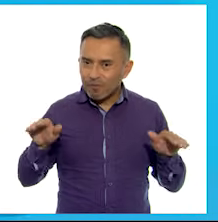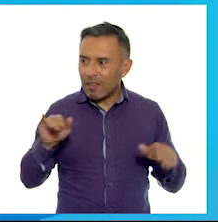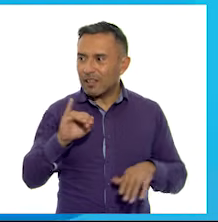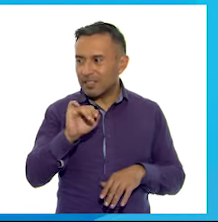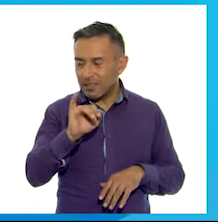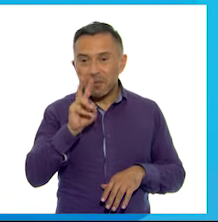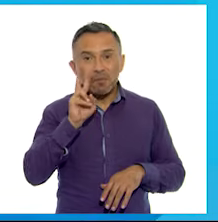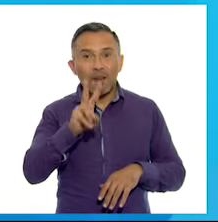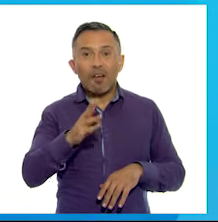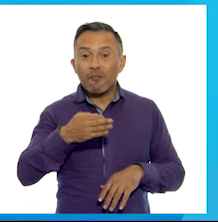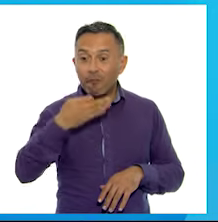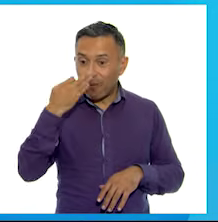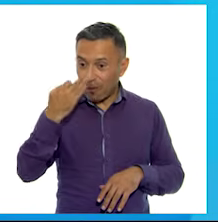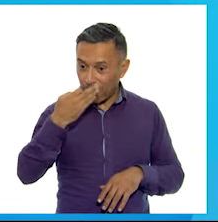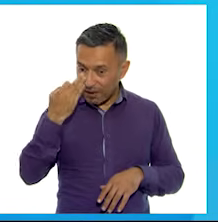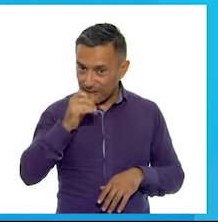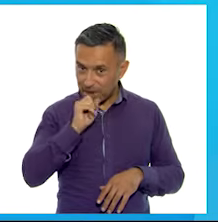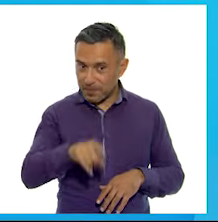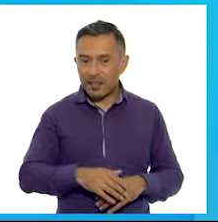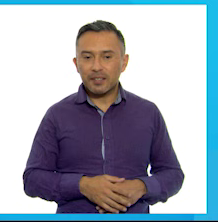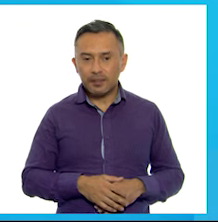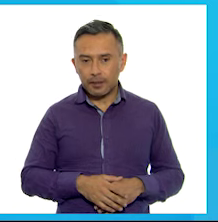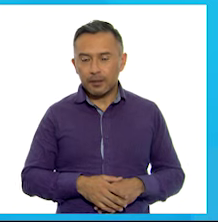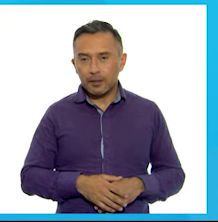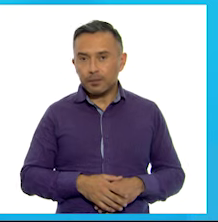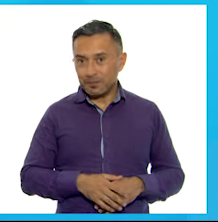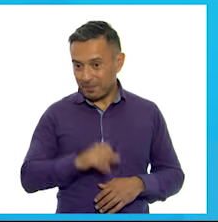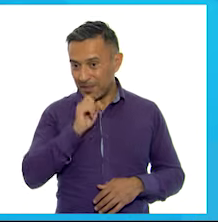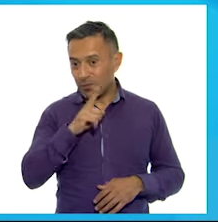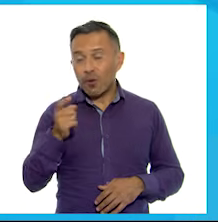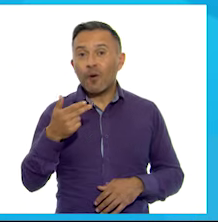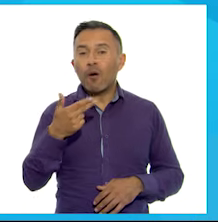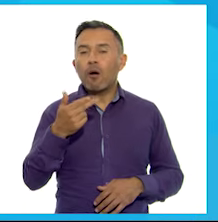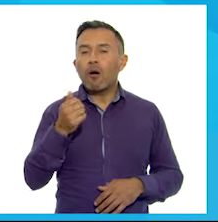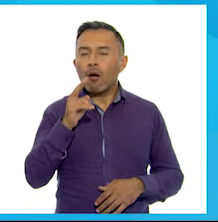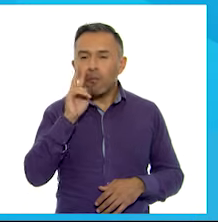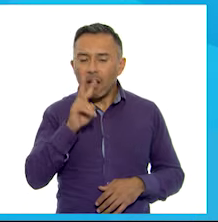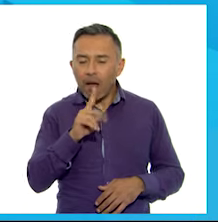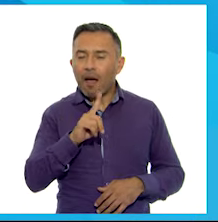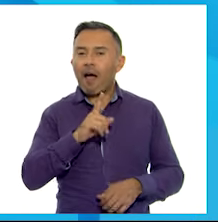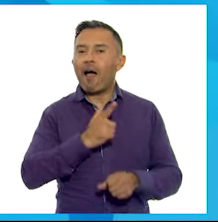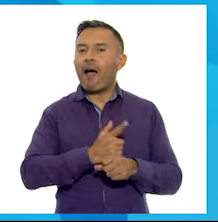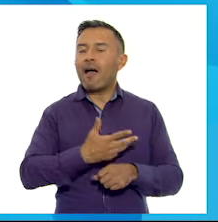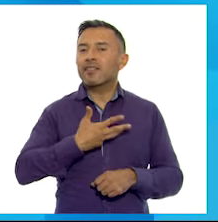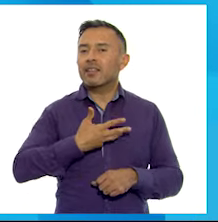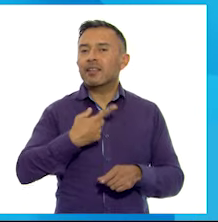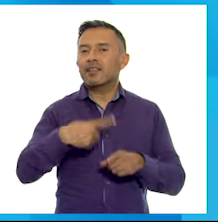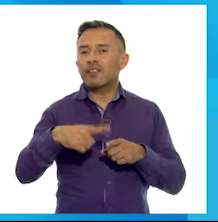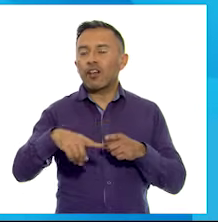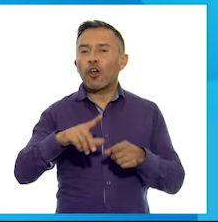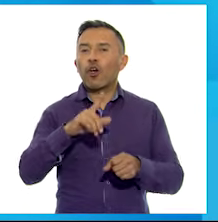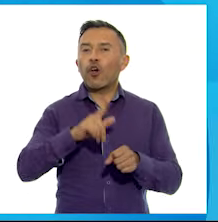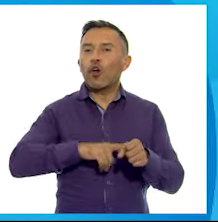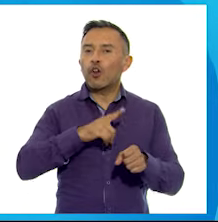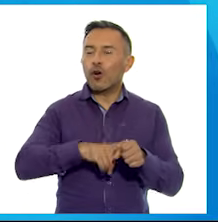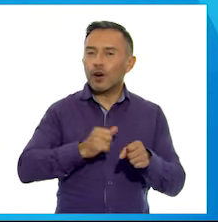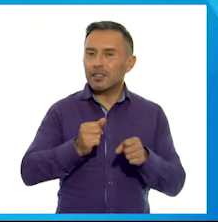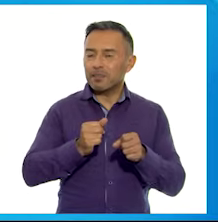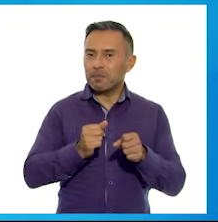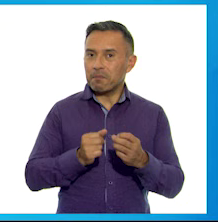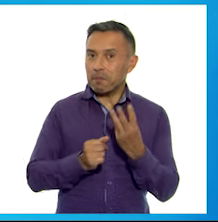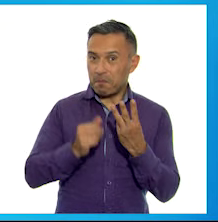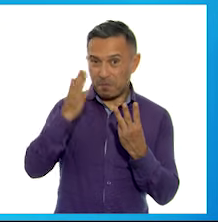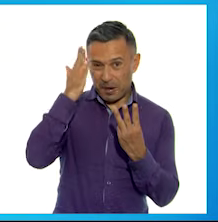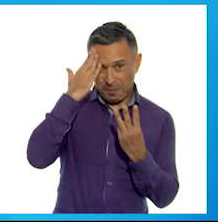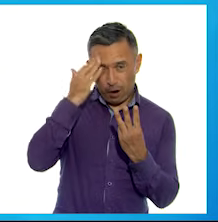flores también. Y como te digo, maestra Hortensia, puedo distinguir el uso de colores primarios y colores